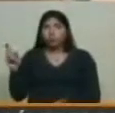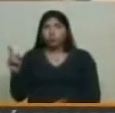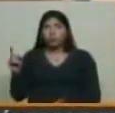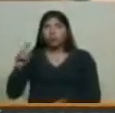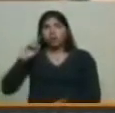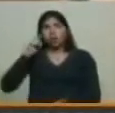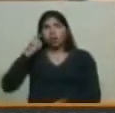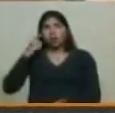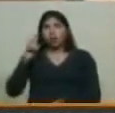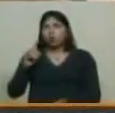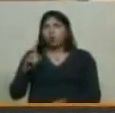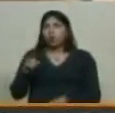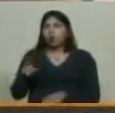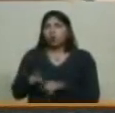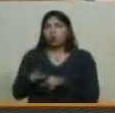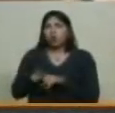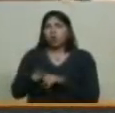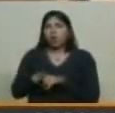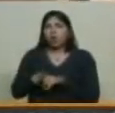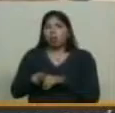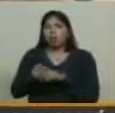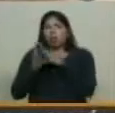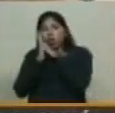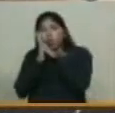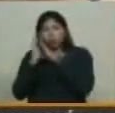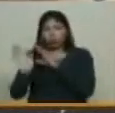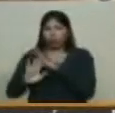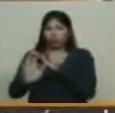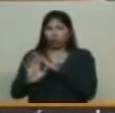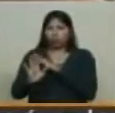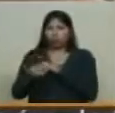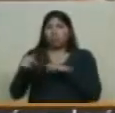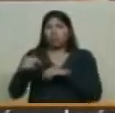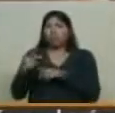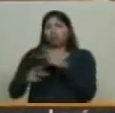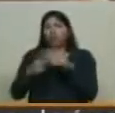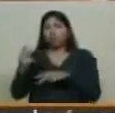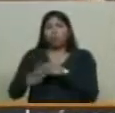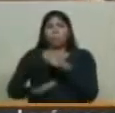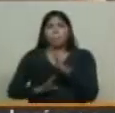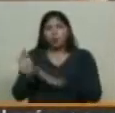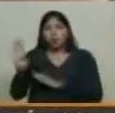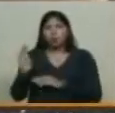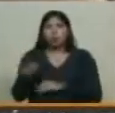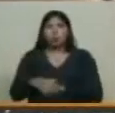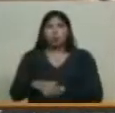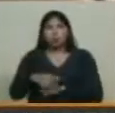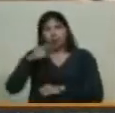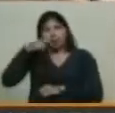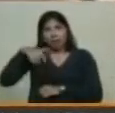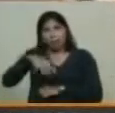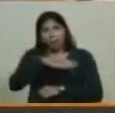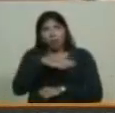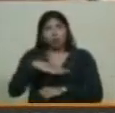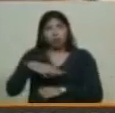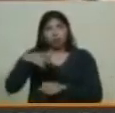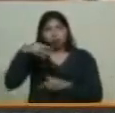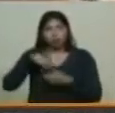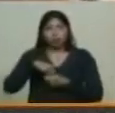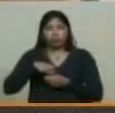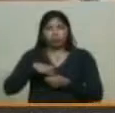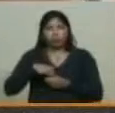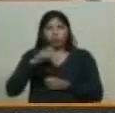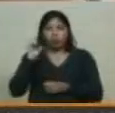más como ciudad dormitorio, sino una ciudad pujante en desarrollo, donde el campesinado forme parte de la foto de Guarenas, donde